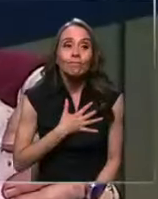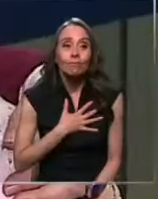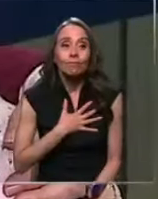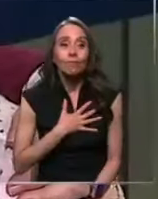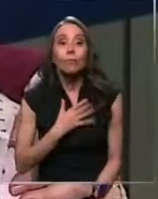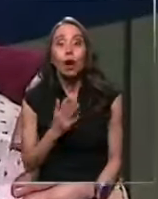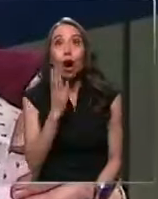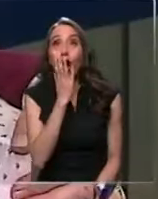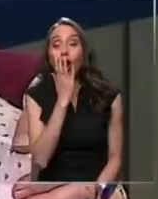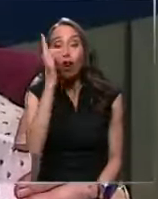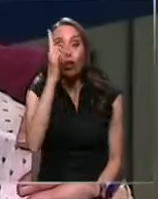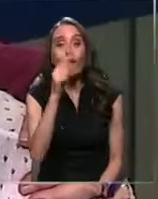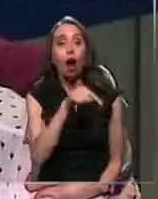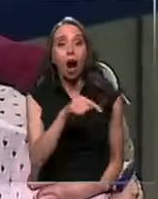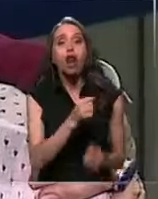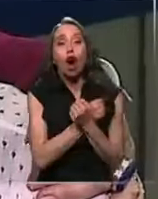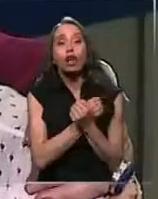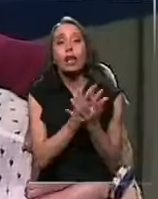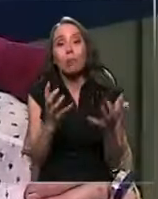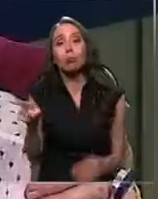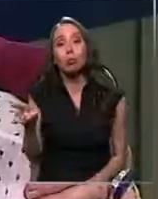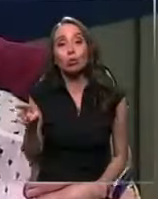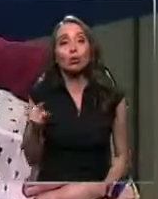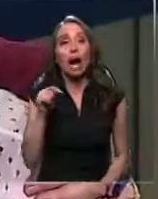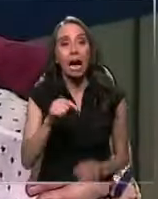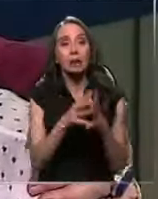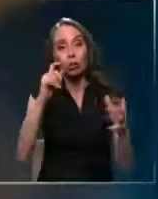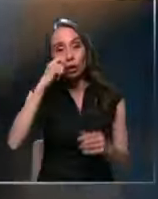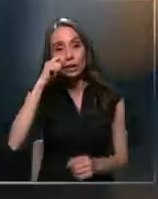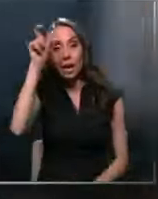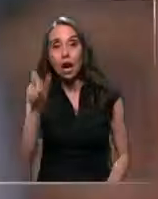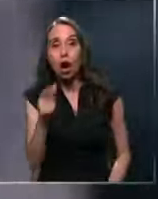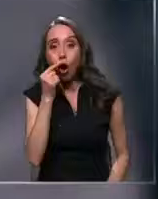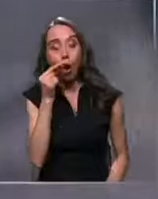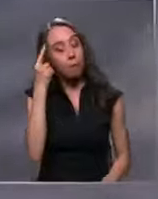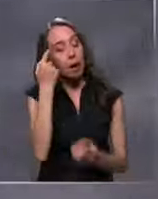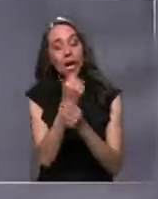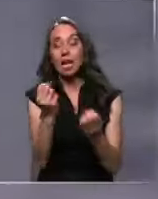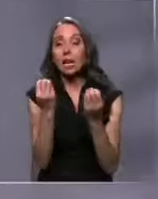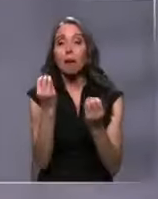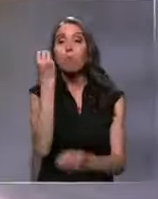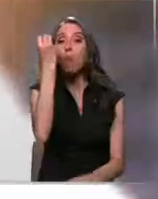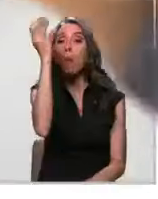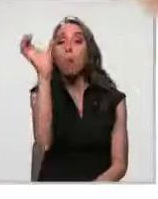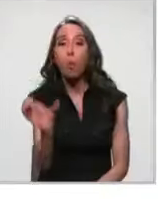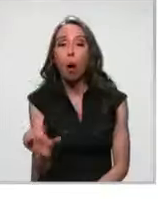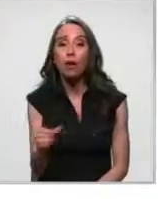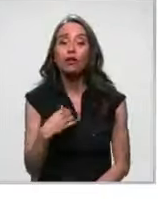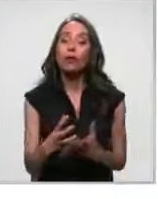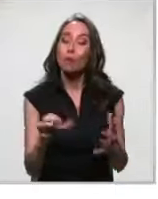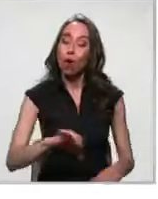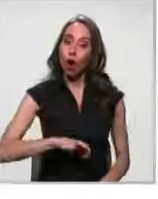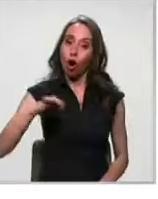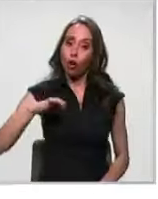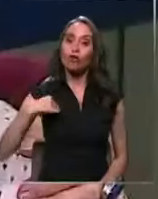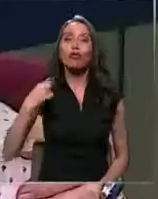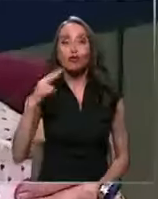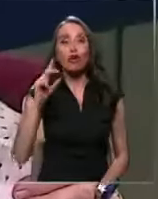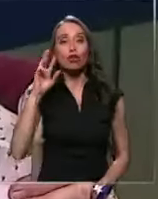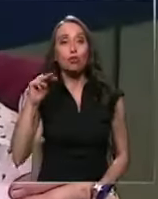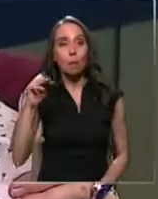Oh Dios, es muy querido. Ha sido muy extrañado. Él es un hombre increíble, muy bueno y estoy muy orgullosa de ser su mamá,